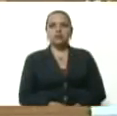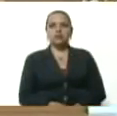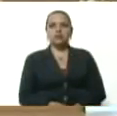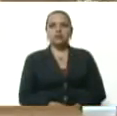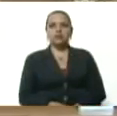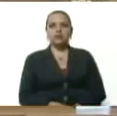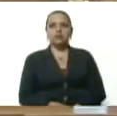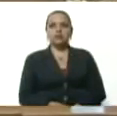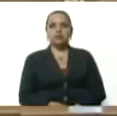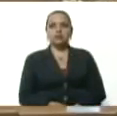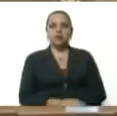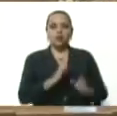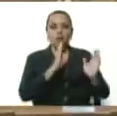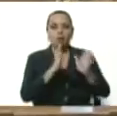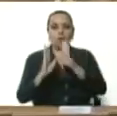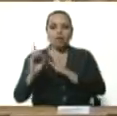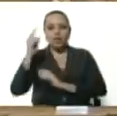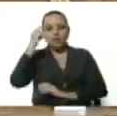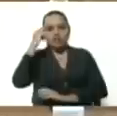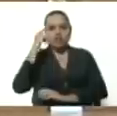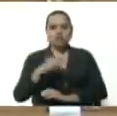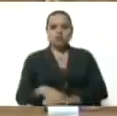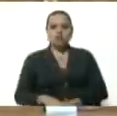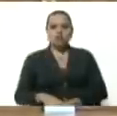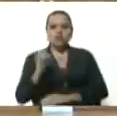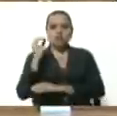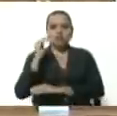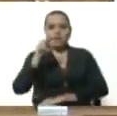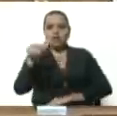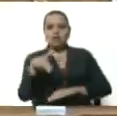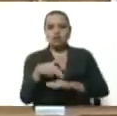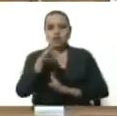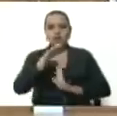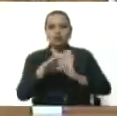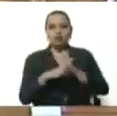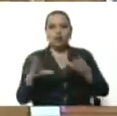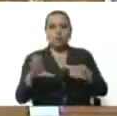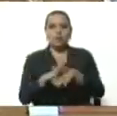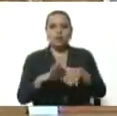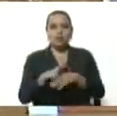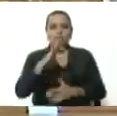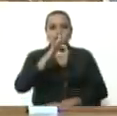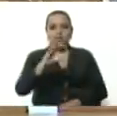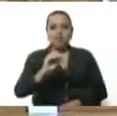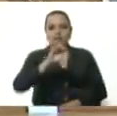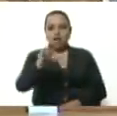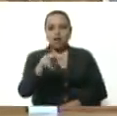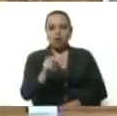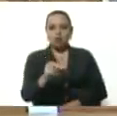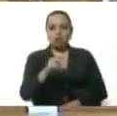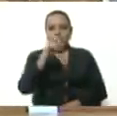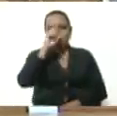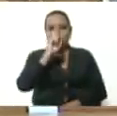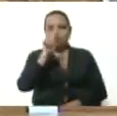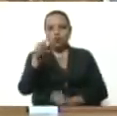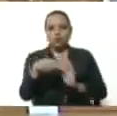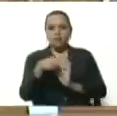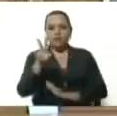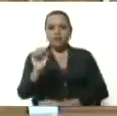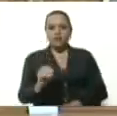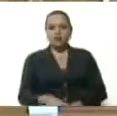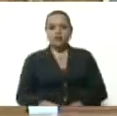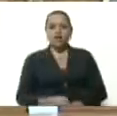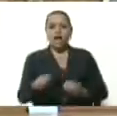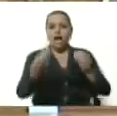Orden del día de la sesión de la Asamblea Nacional Constituyente del martes 30 de junio de 2020. Primero,